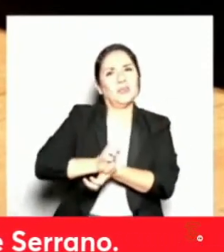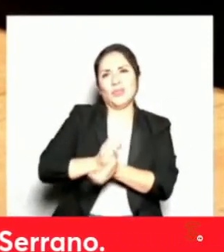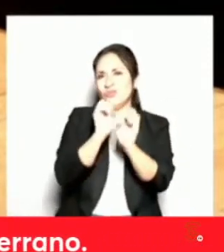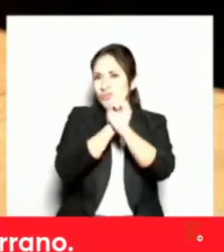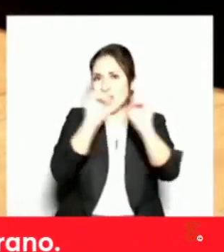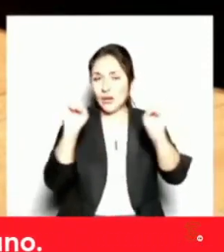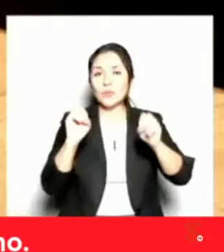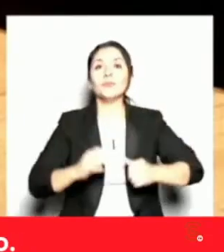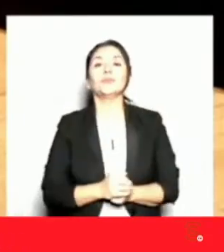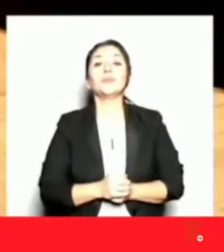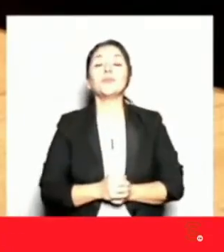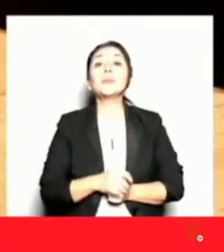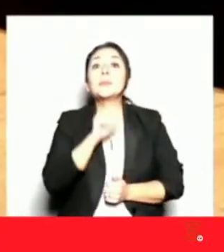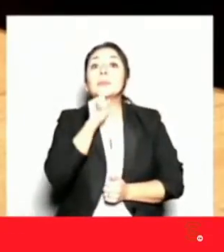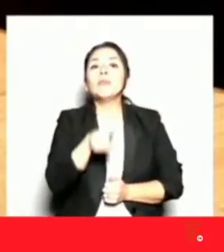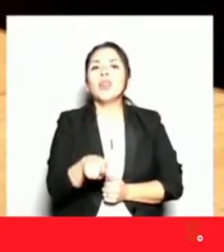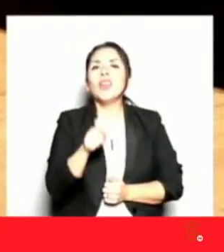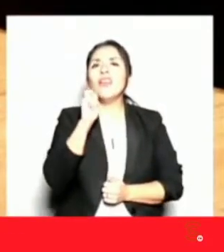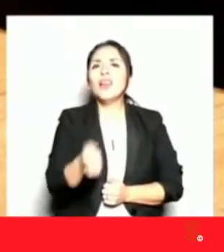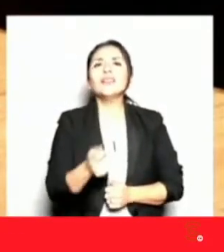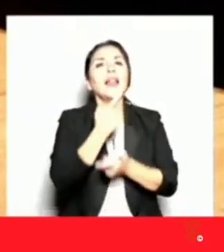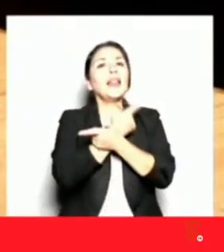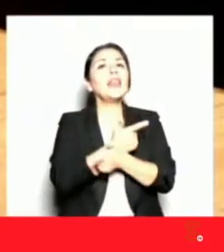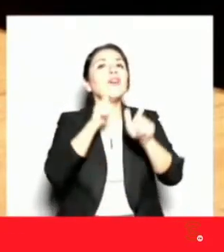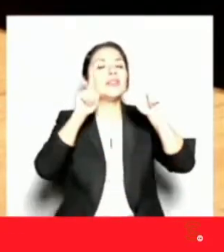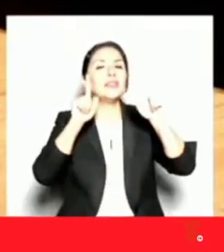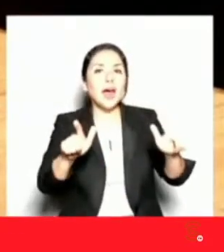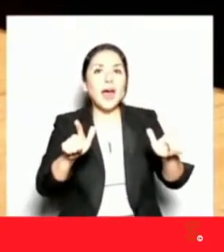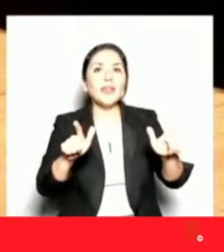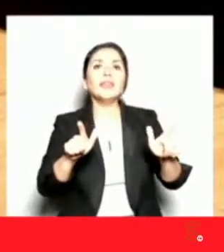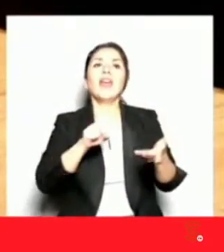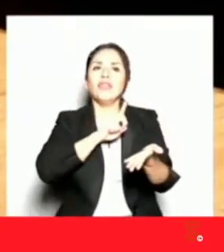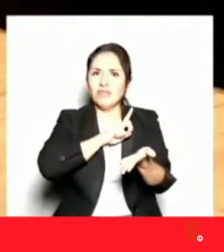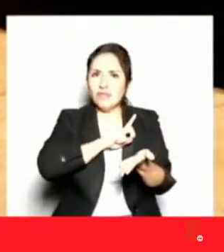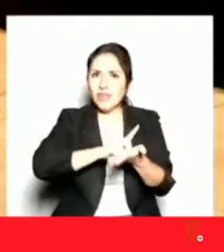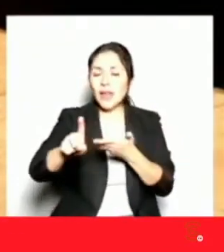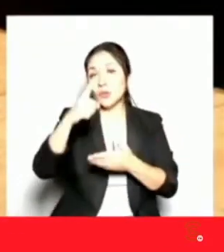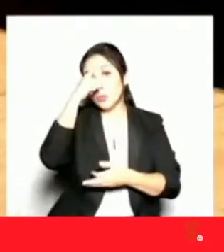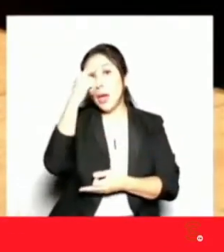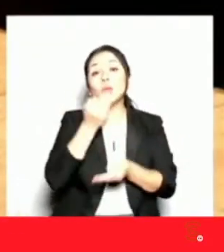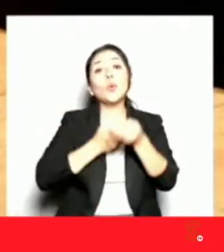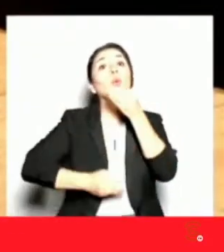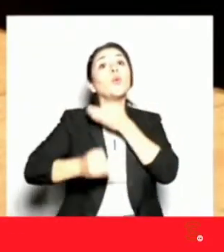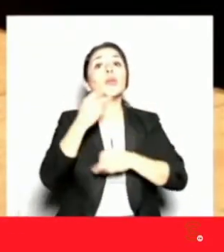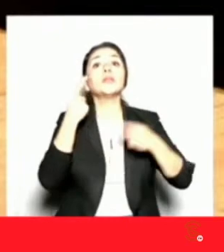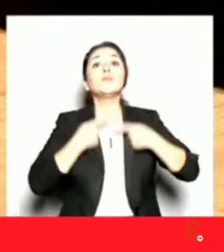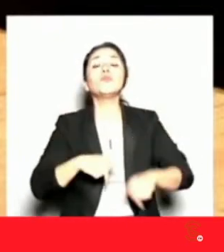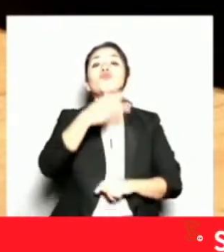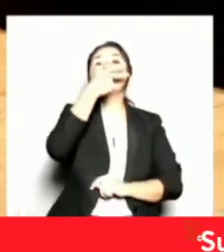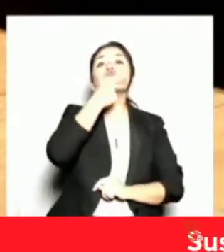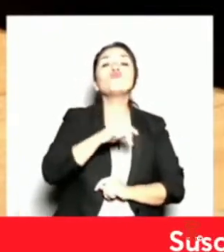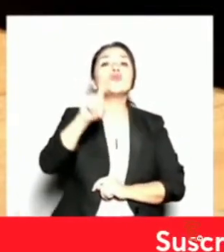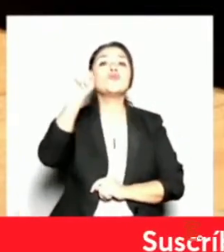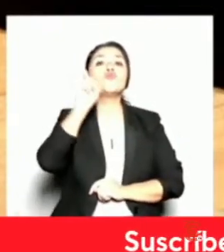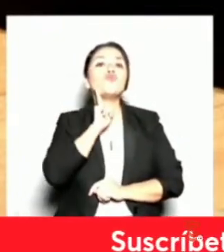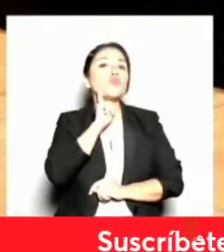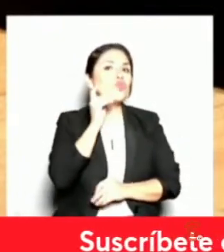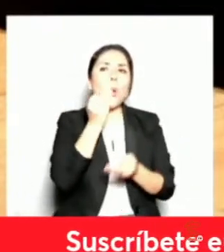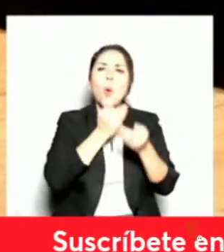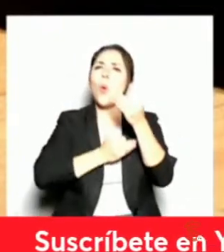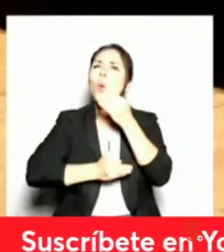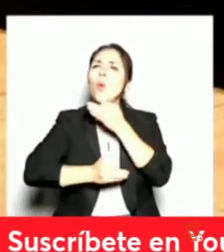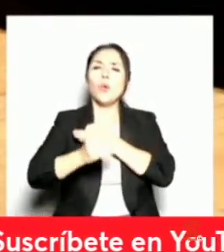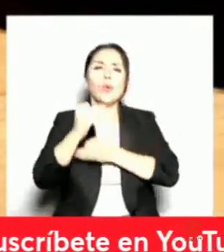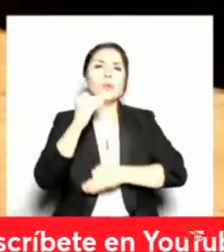discriminaciones. Significa libertad y derechos para todas, para todos y para